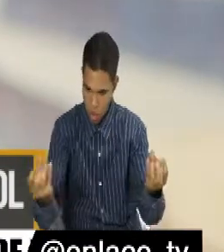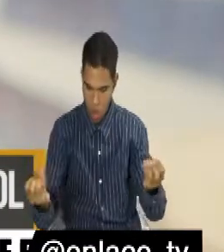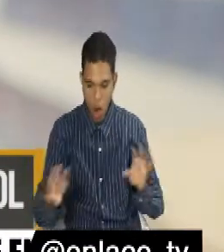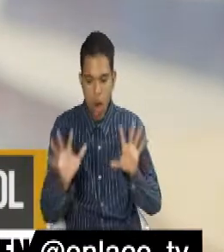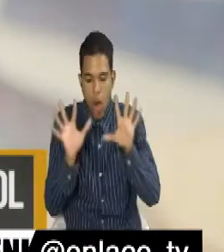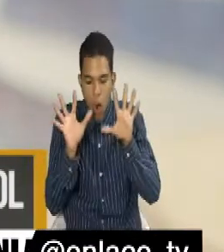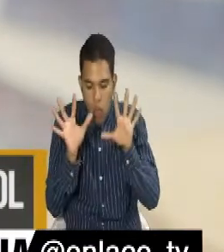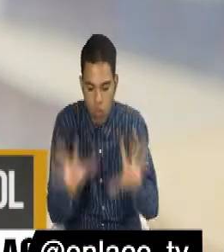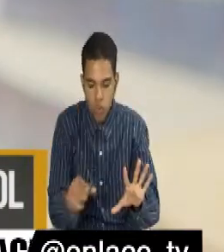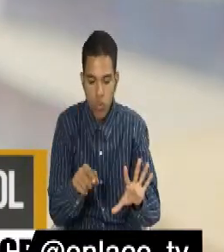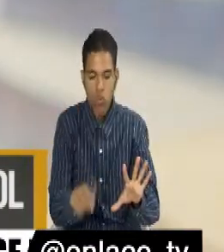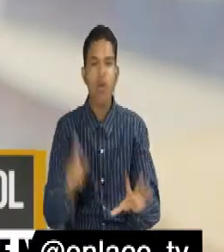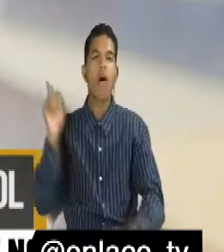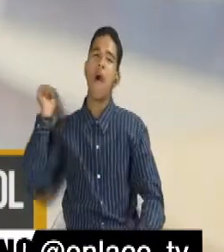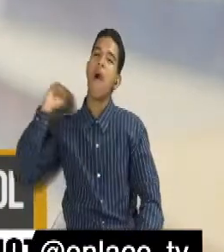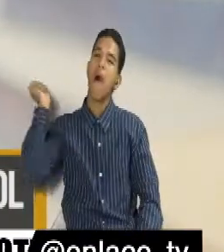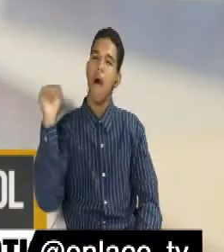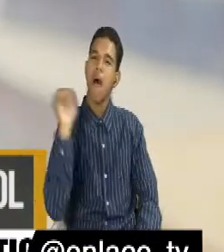este estadio siempre había presentado